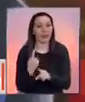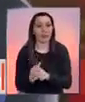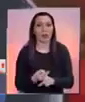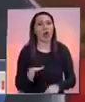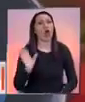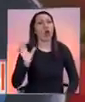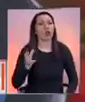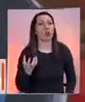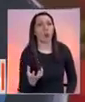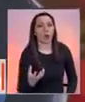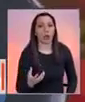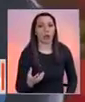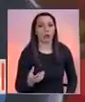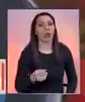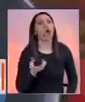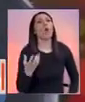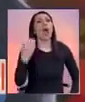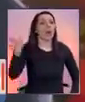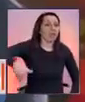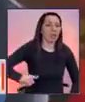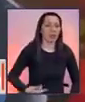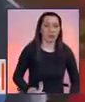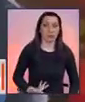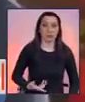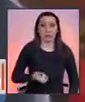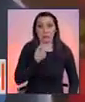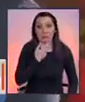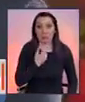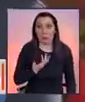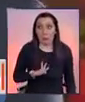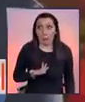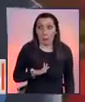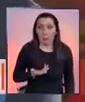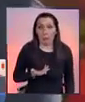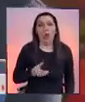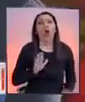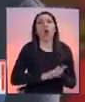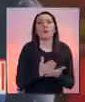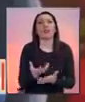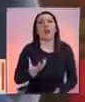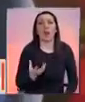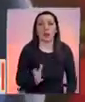y de repente de allá gritaban, weón, ven. Decían, ¿cómo estás, weón?